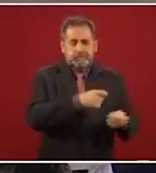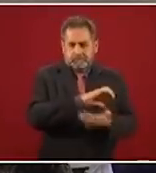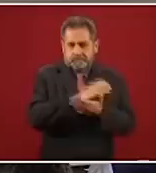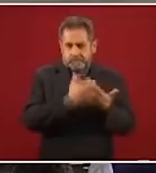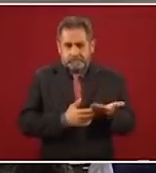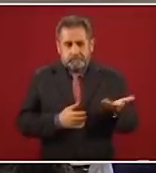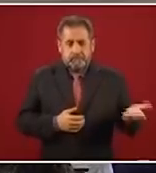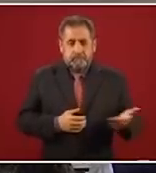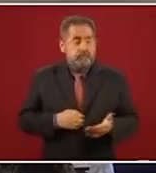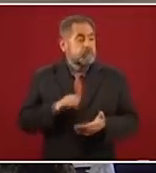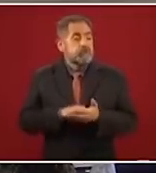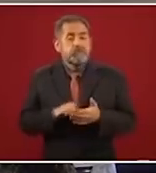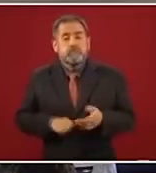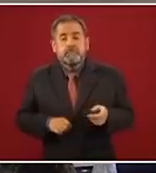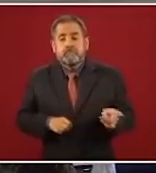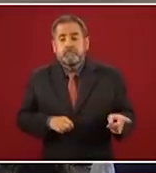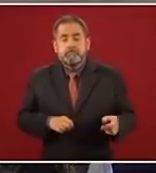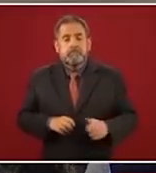En mi caso,